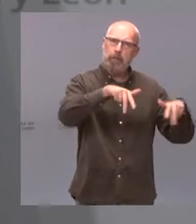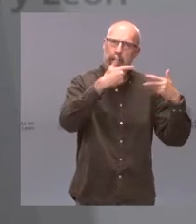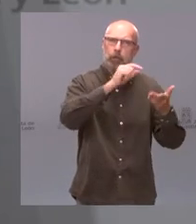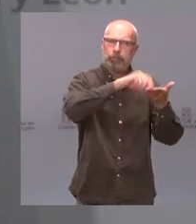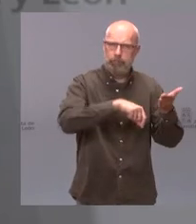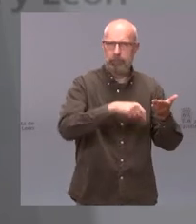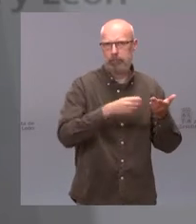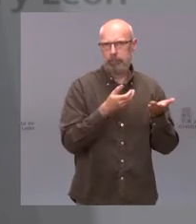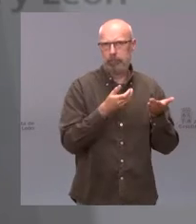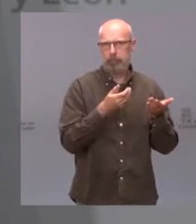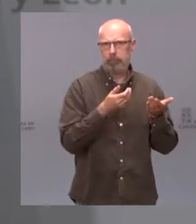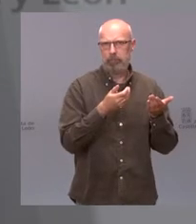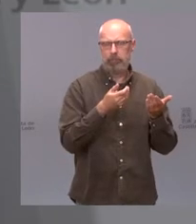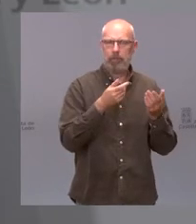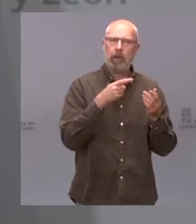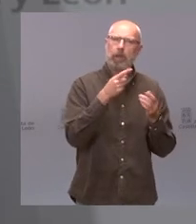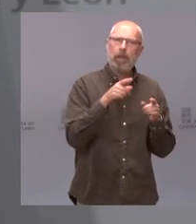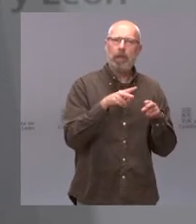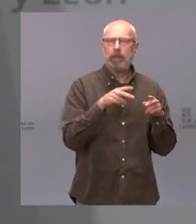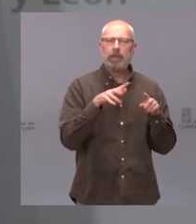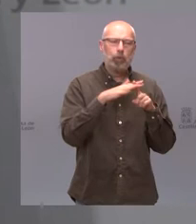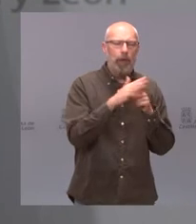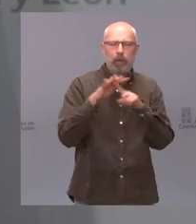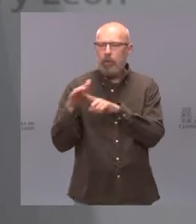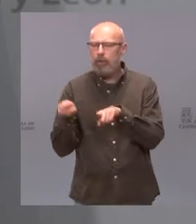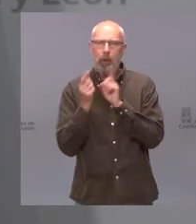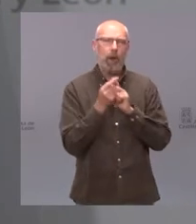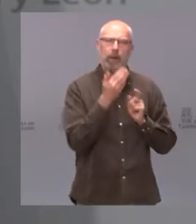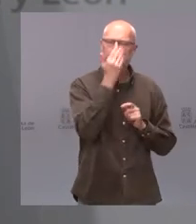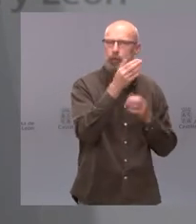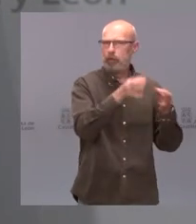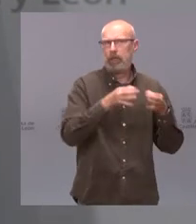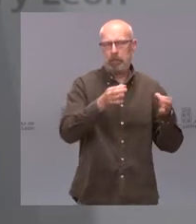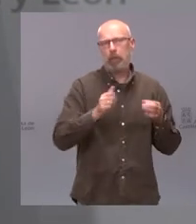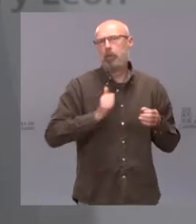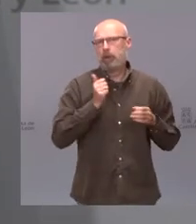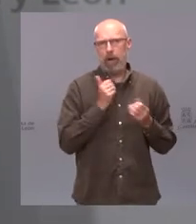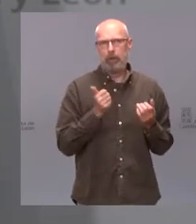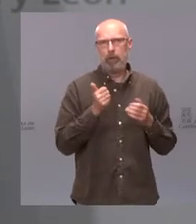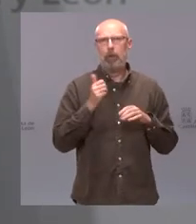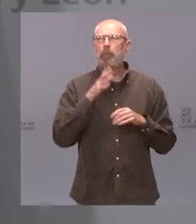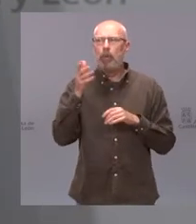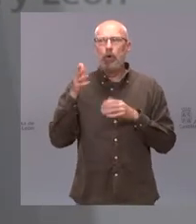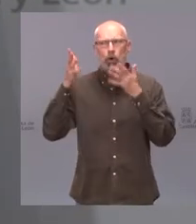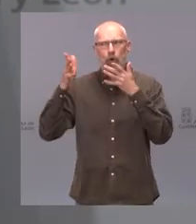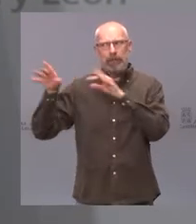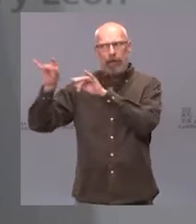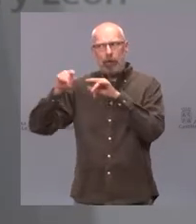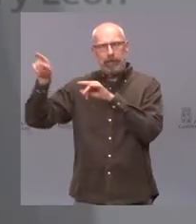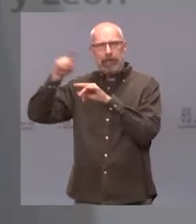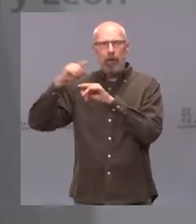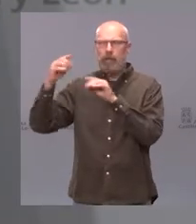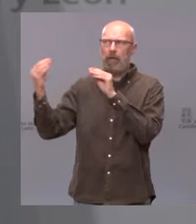para no entrar en contradicción con lo que ha dicho el Consejo Interterritorial